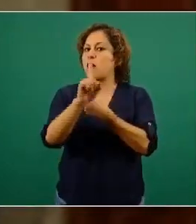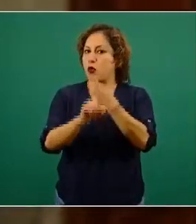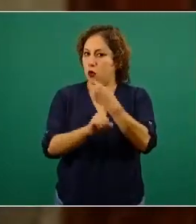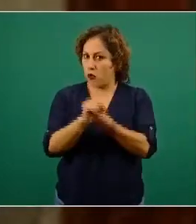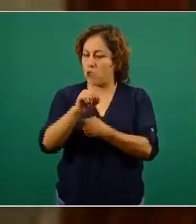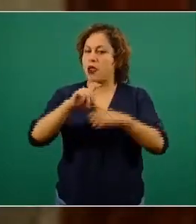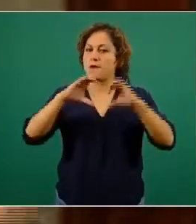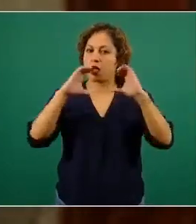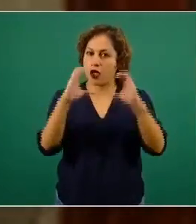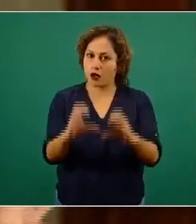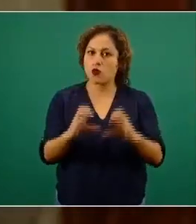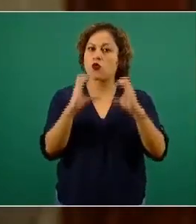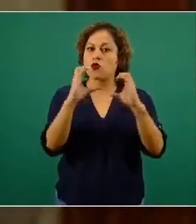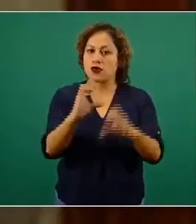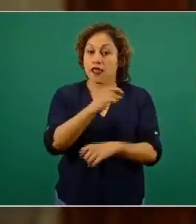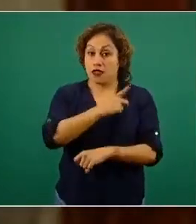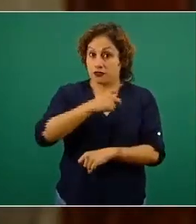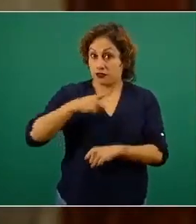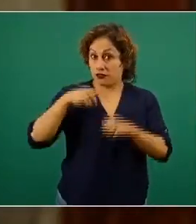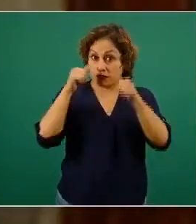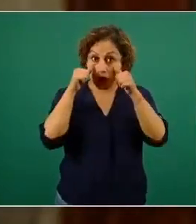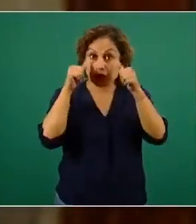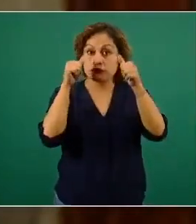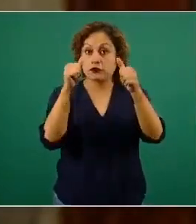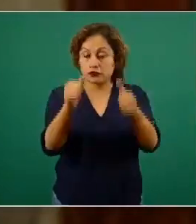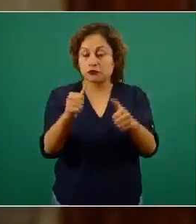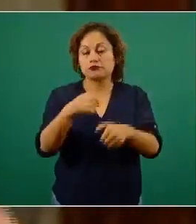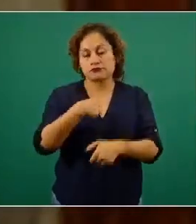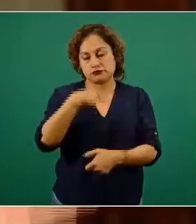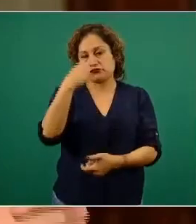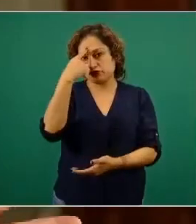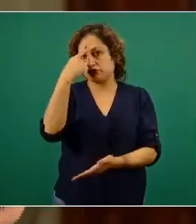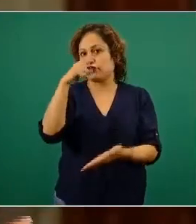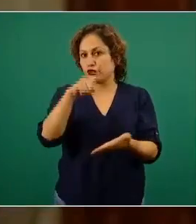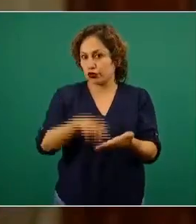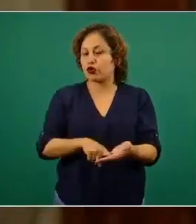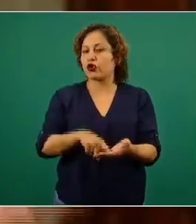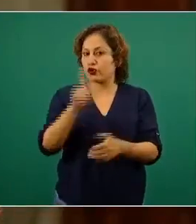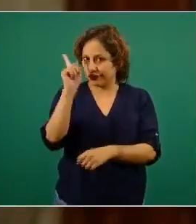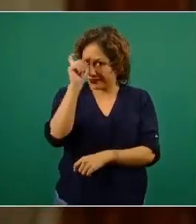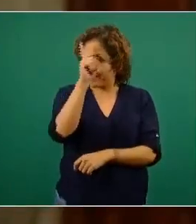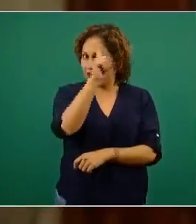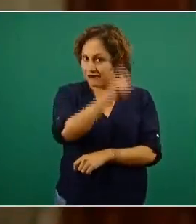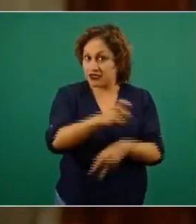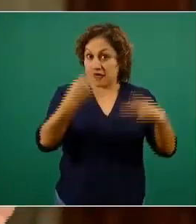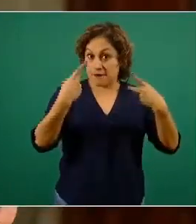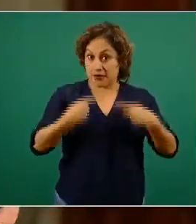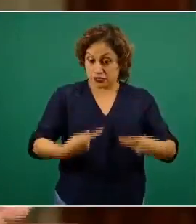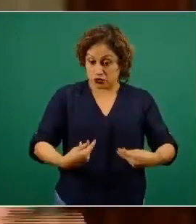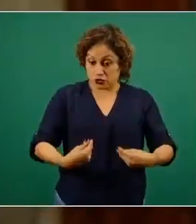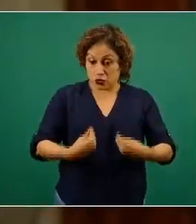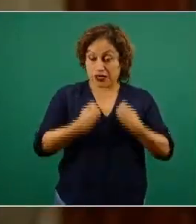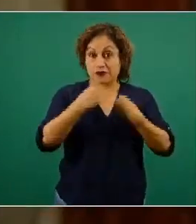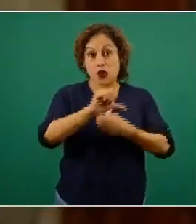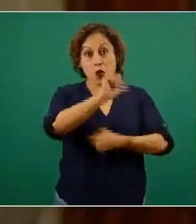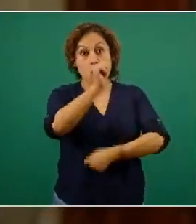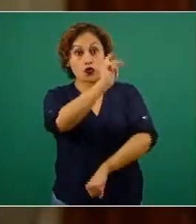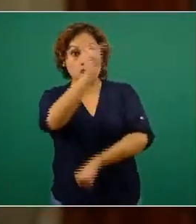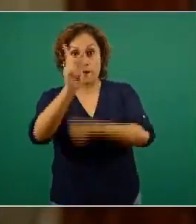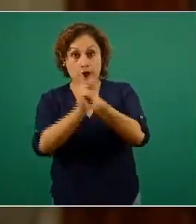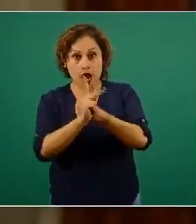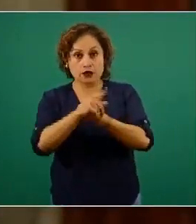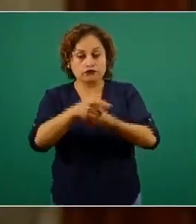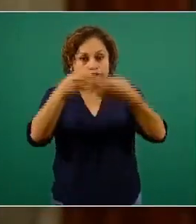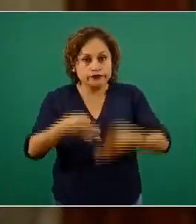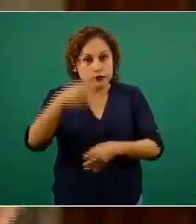para estar al pendiente. Creo que es sumamente difícil, pues la gente que está allá, nuestros migrantes y que no tienen documentos, por